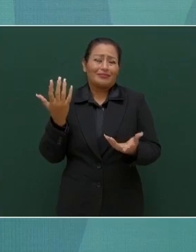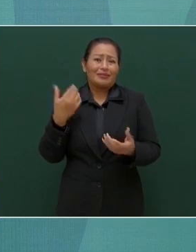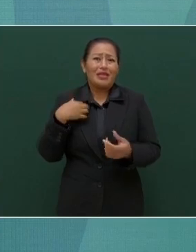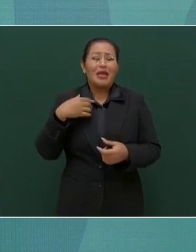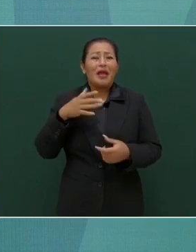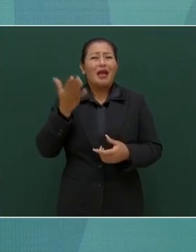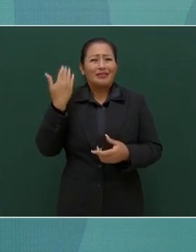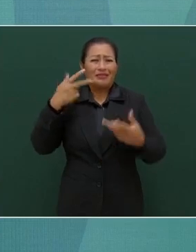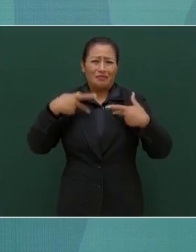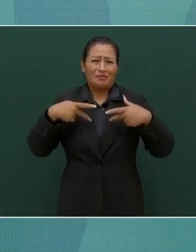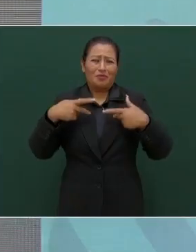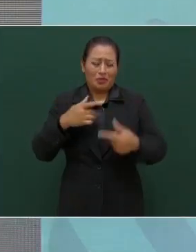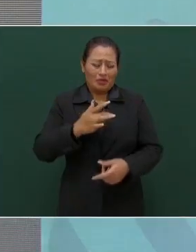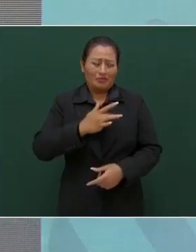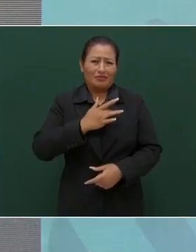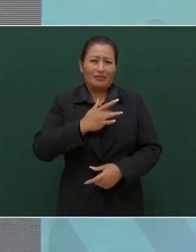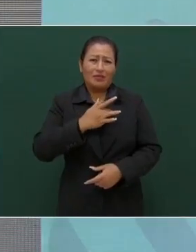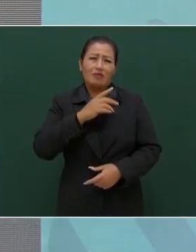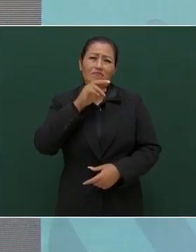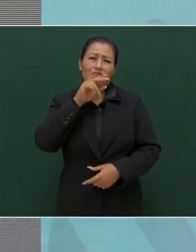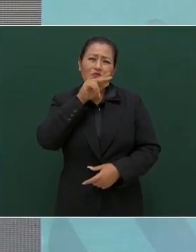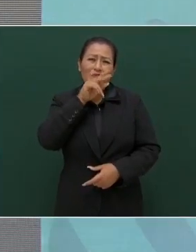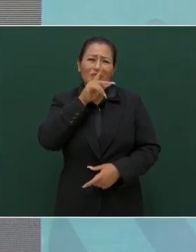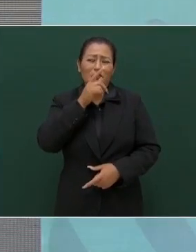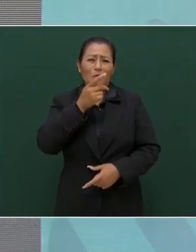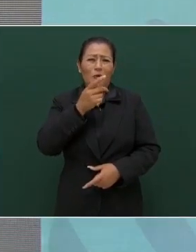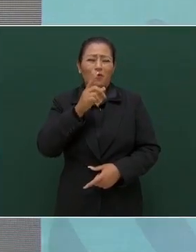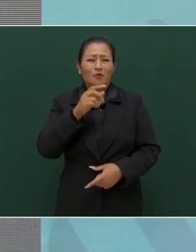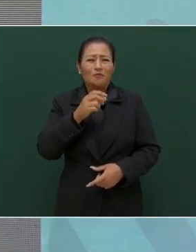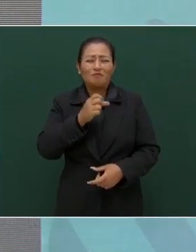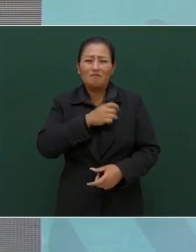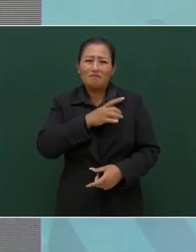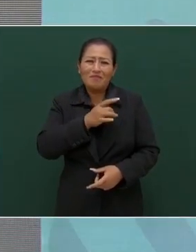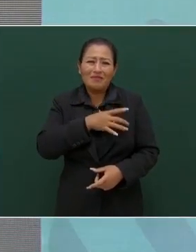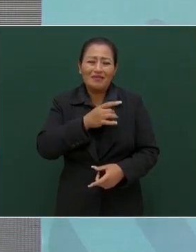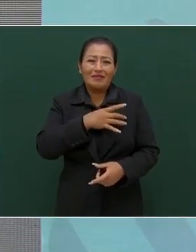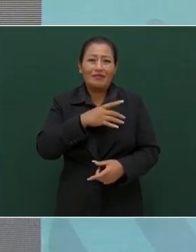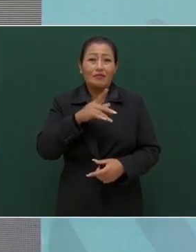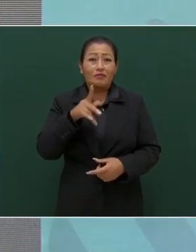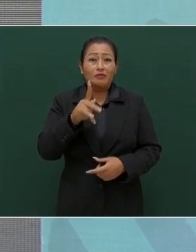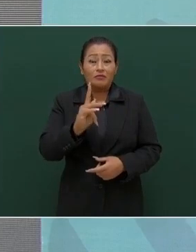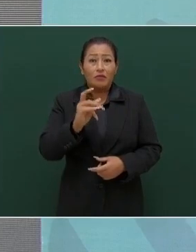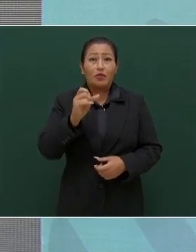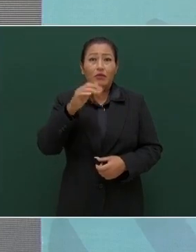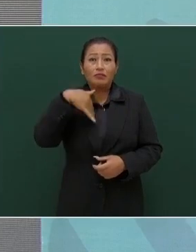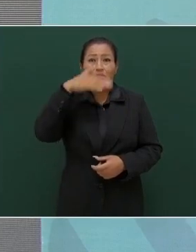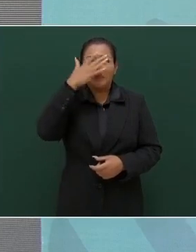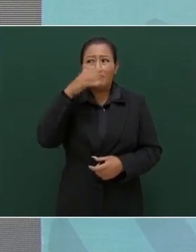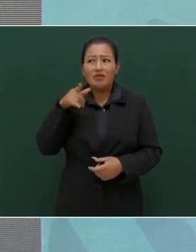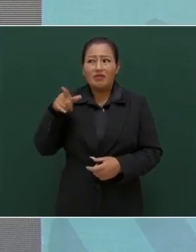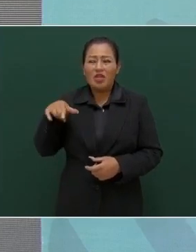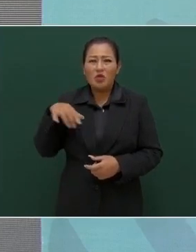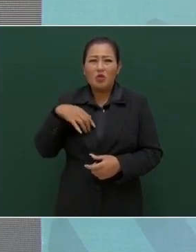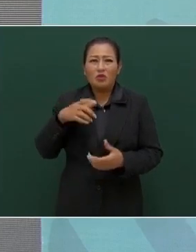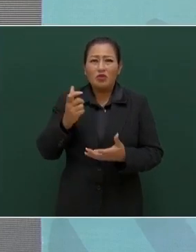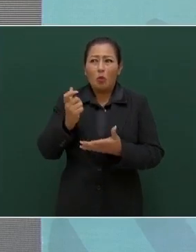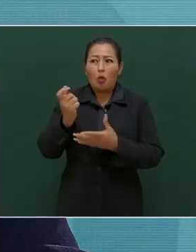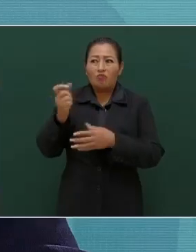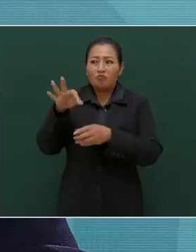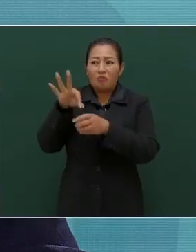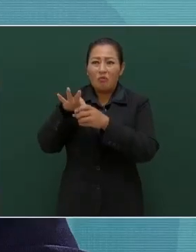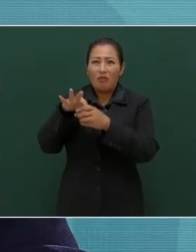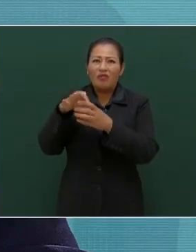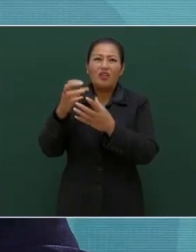había miedo y mucho fraude electoral,